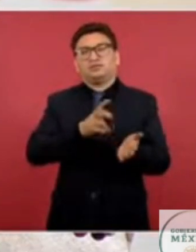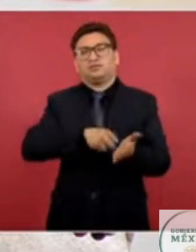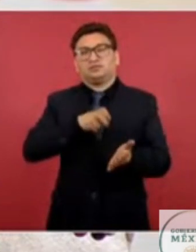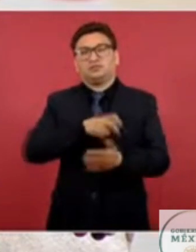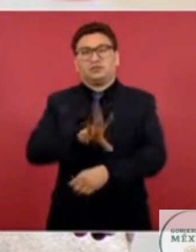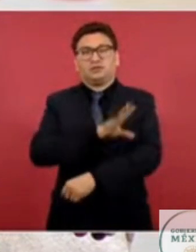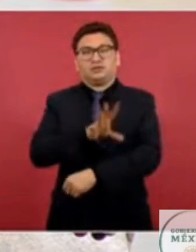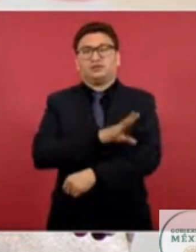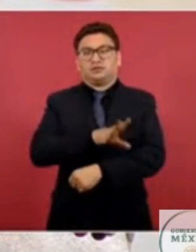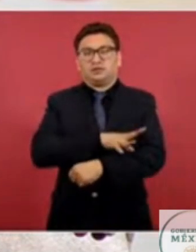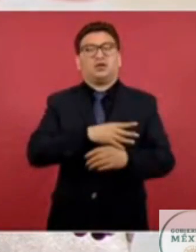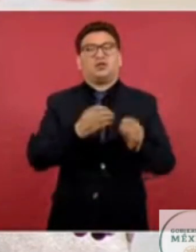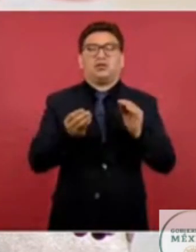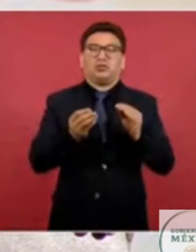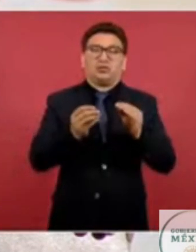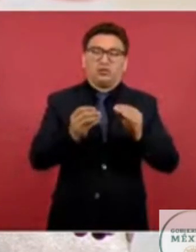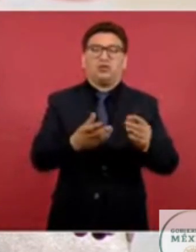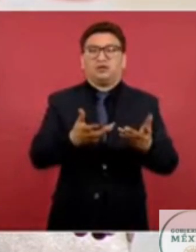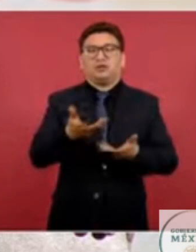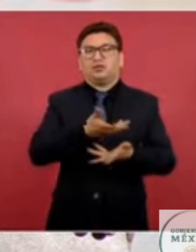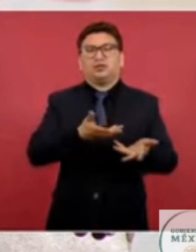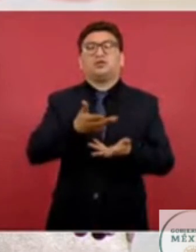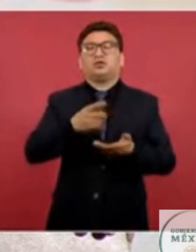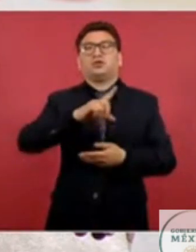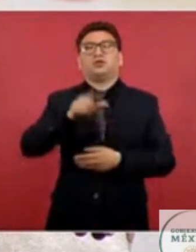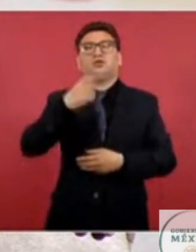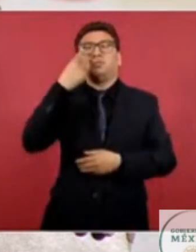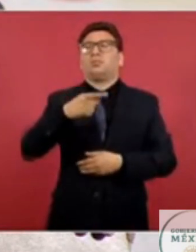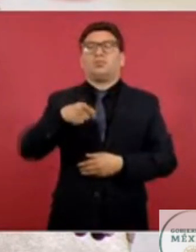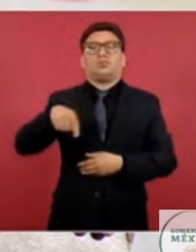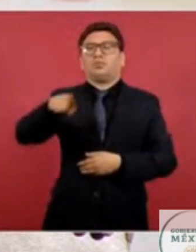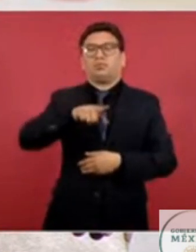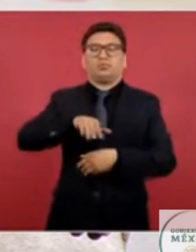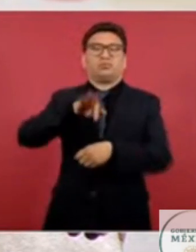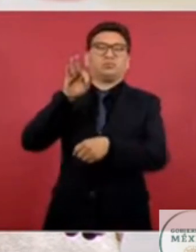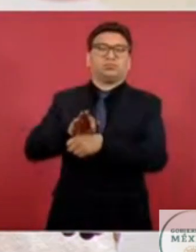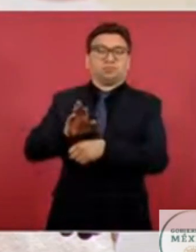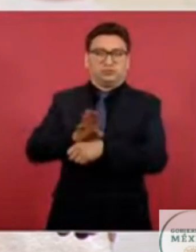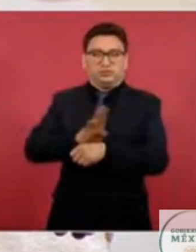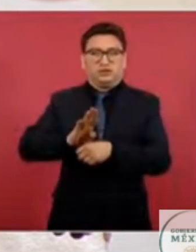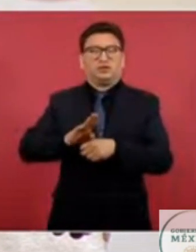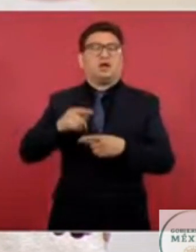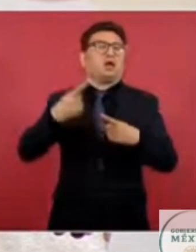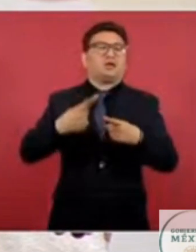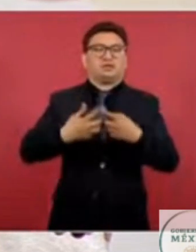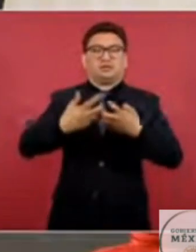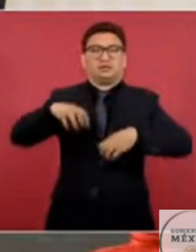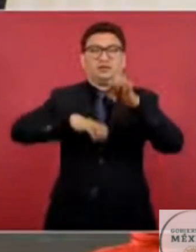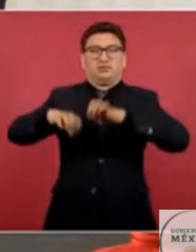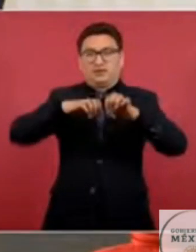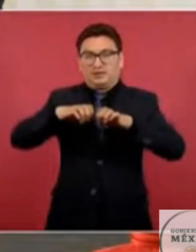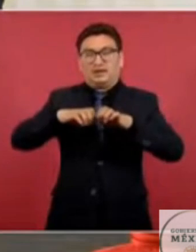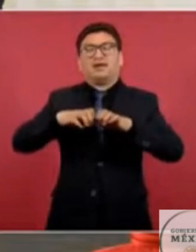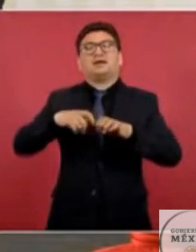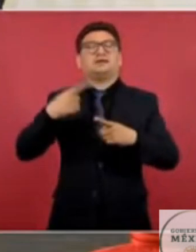se llevó a cabo para beneficiar a grandes empresas extranjeras como